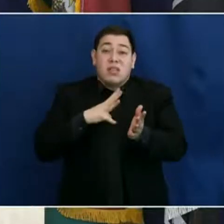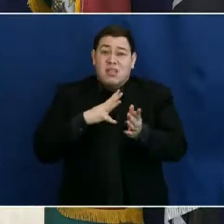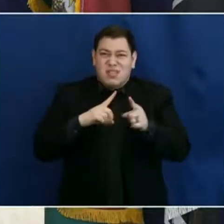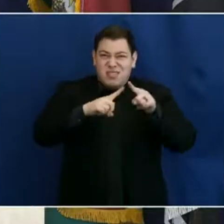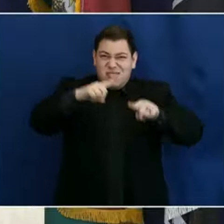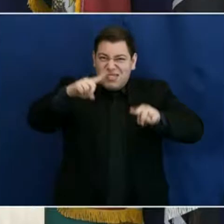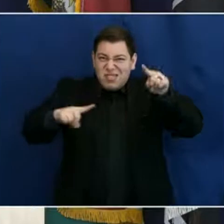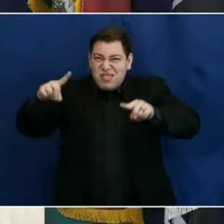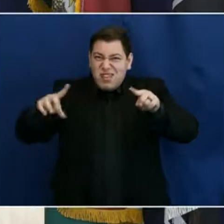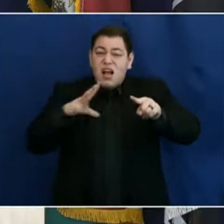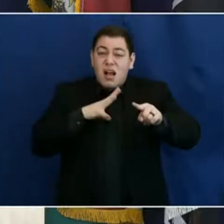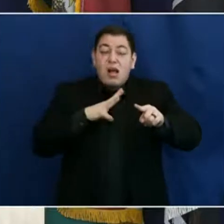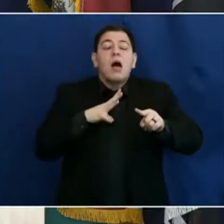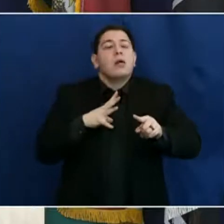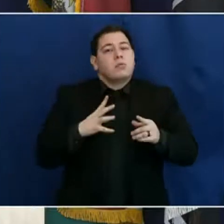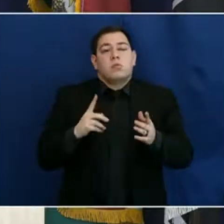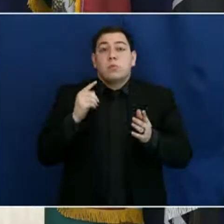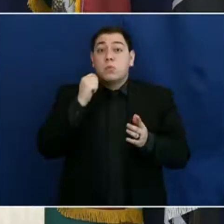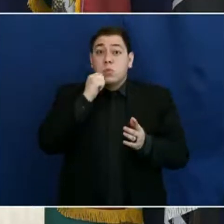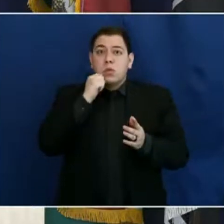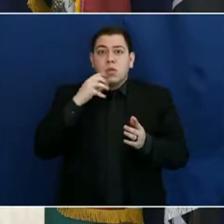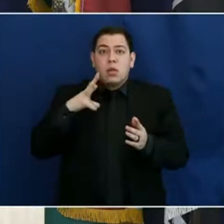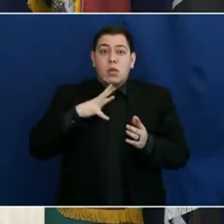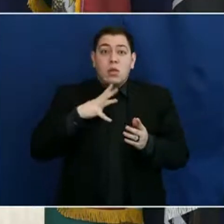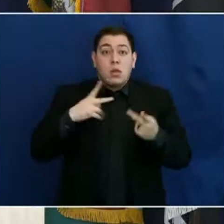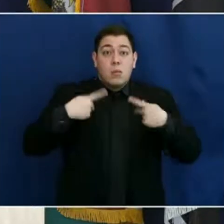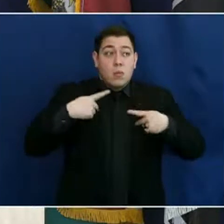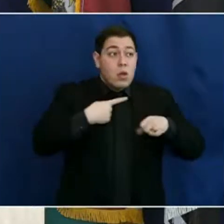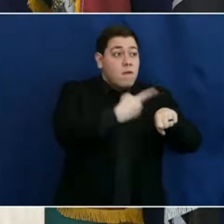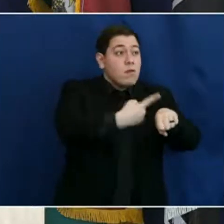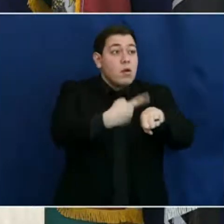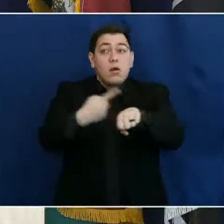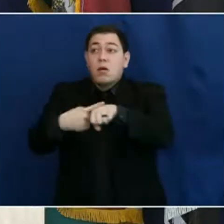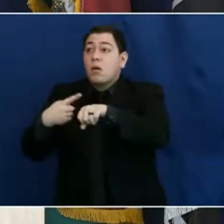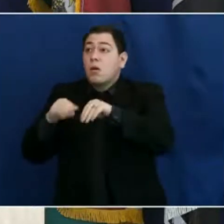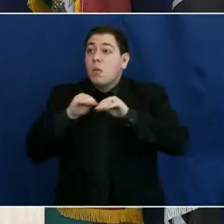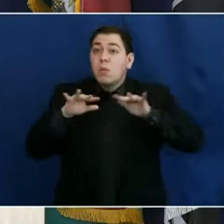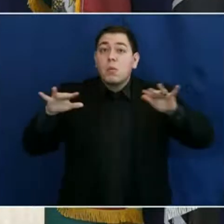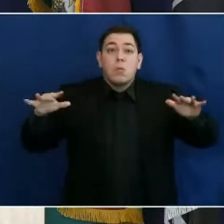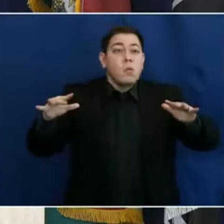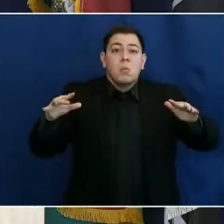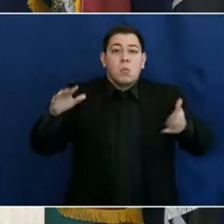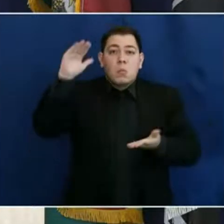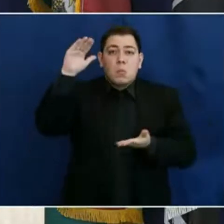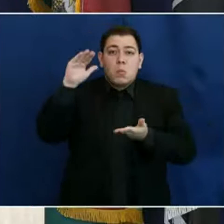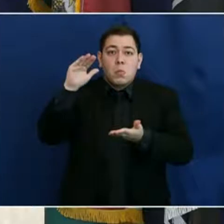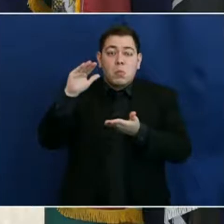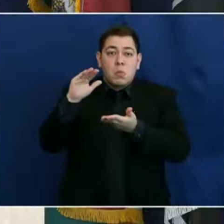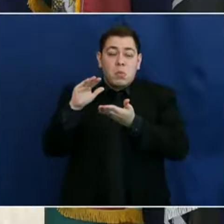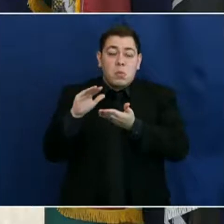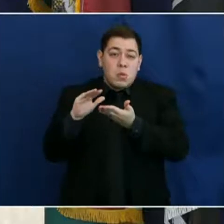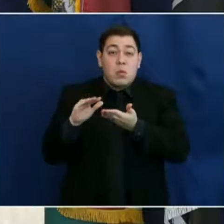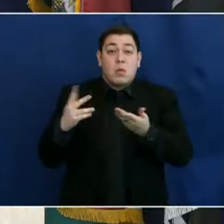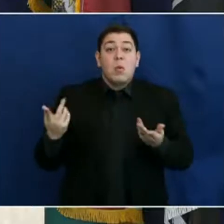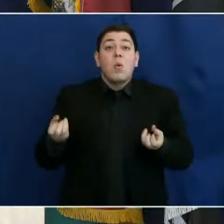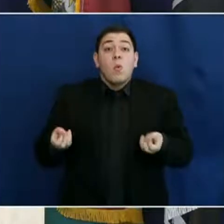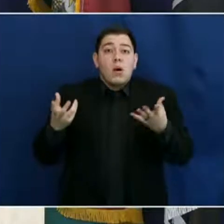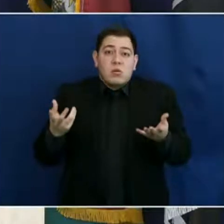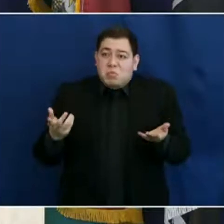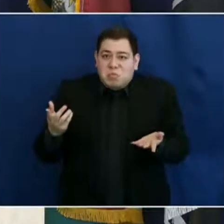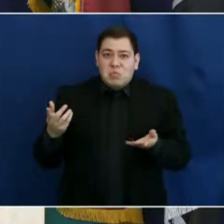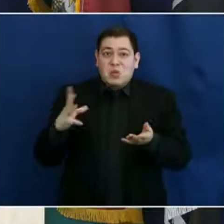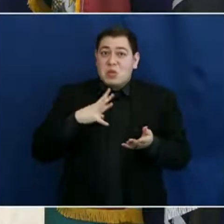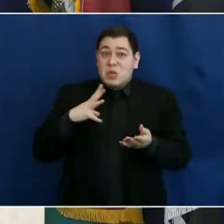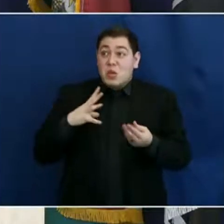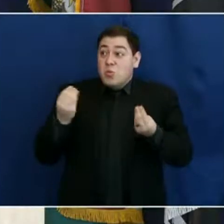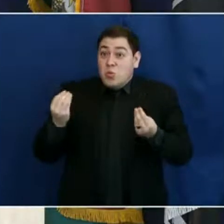variantes, nuestros números de casos han bajado y el total de vacunas administradas sigue aumentando. Hemos